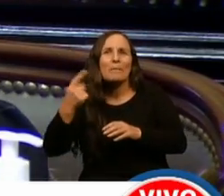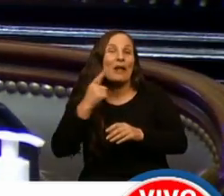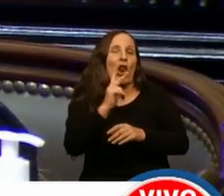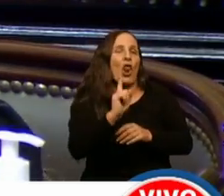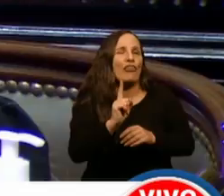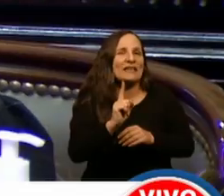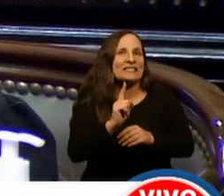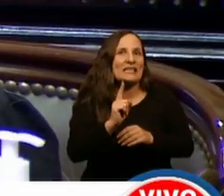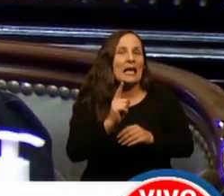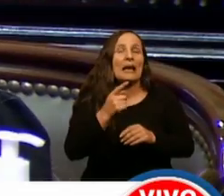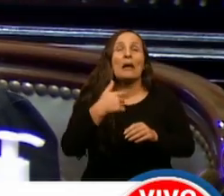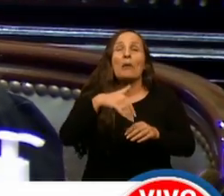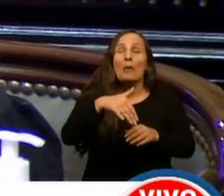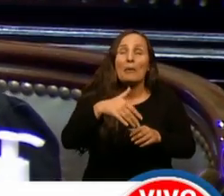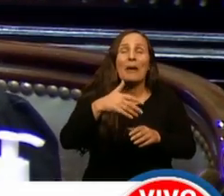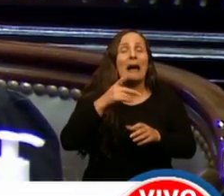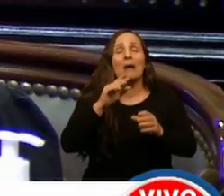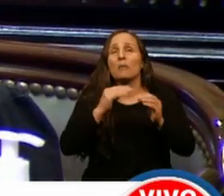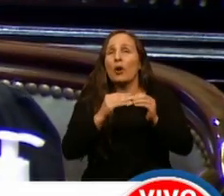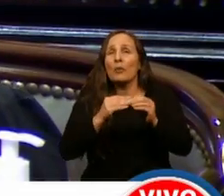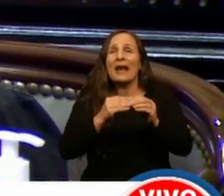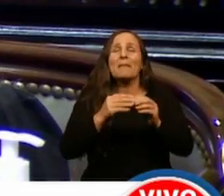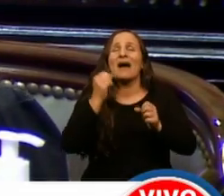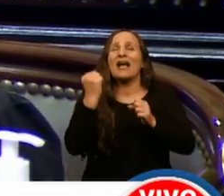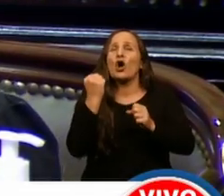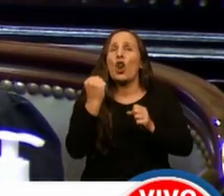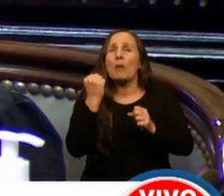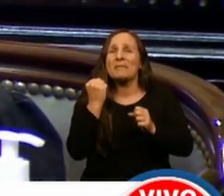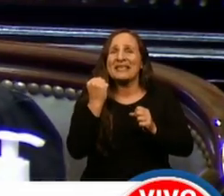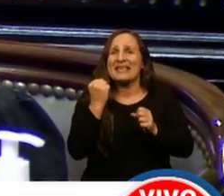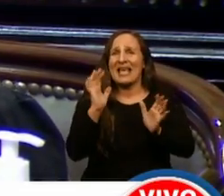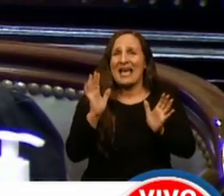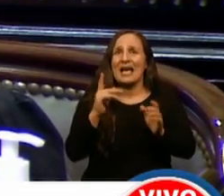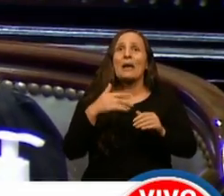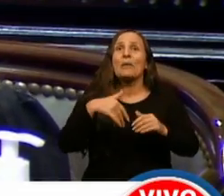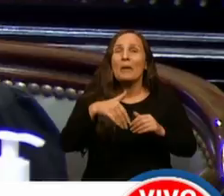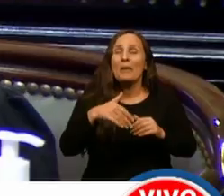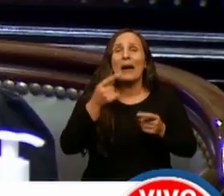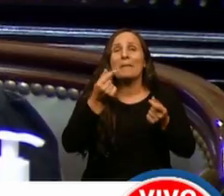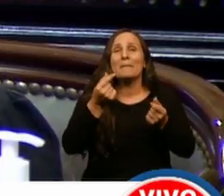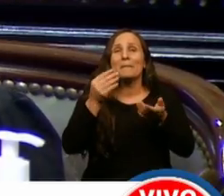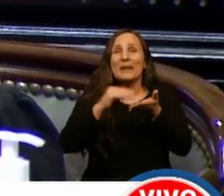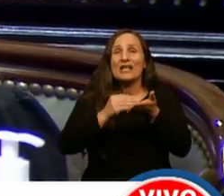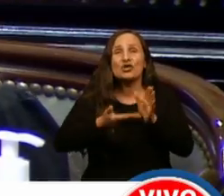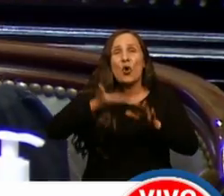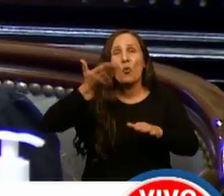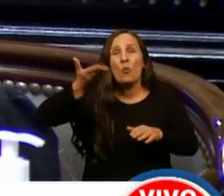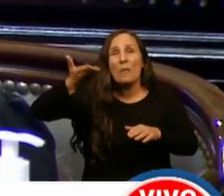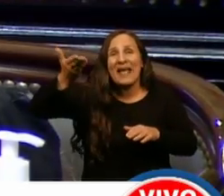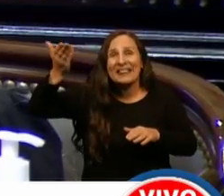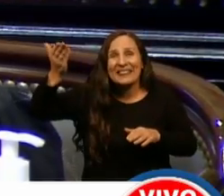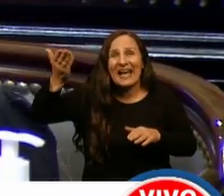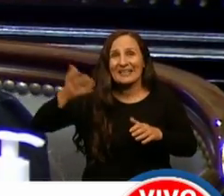afectar la compite competitividad sistémica de la economía y esto va a generar aumentos de precios que se traslada esto va a generar